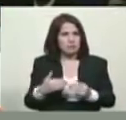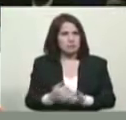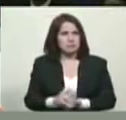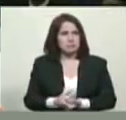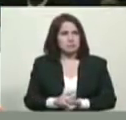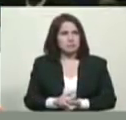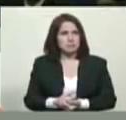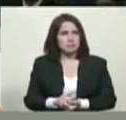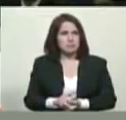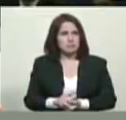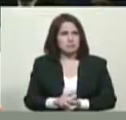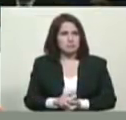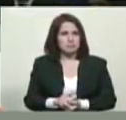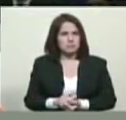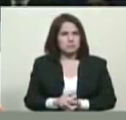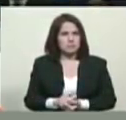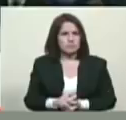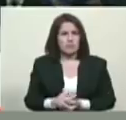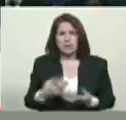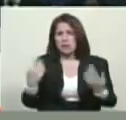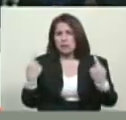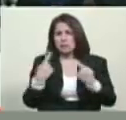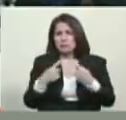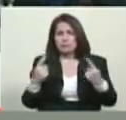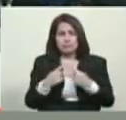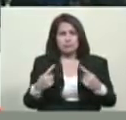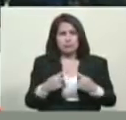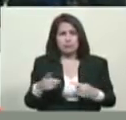Sí podemos informar tantos datos económicos.